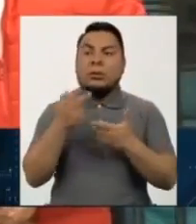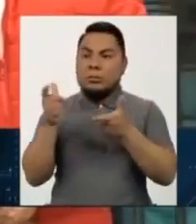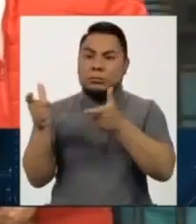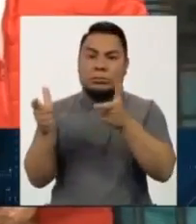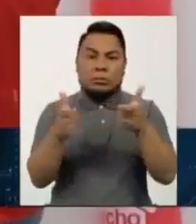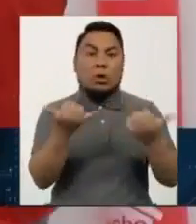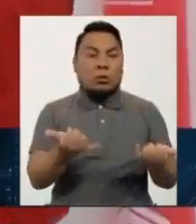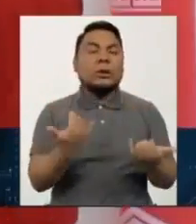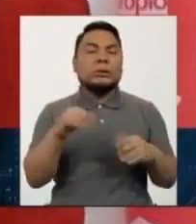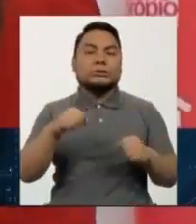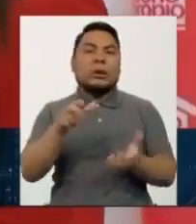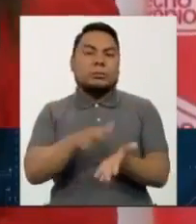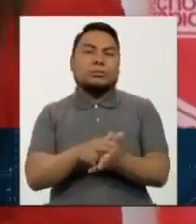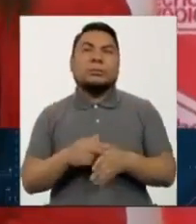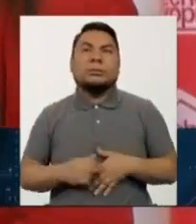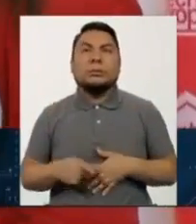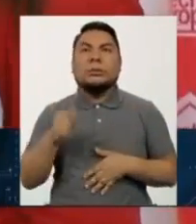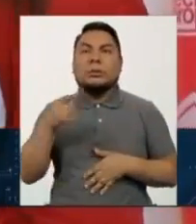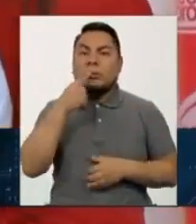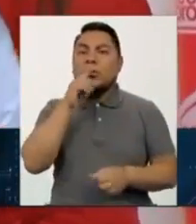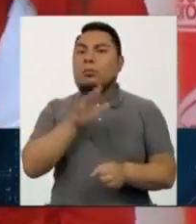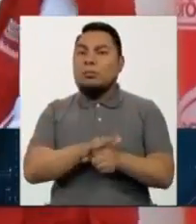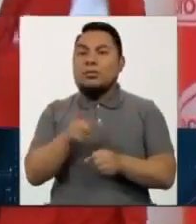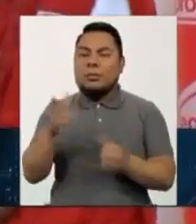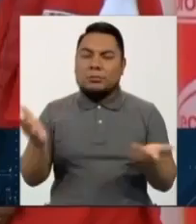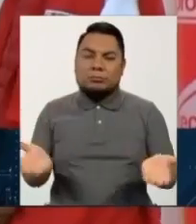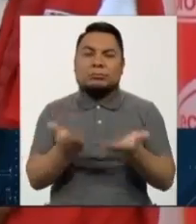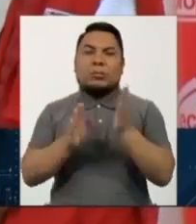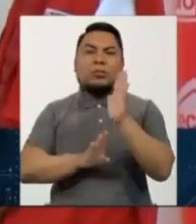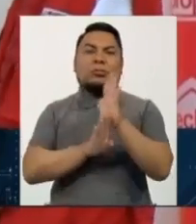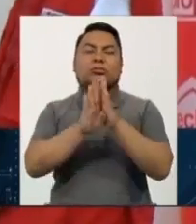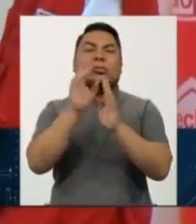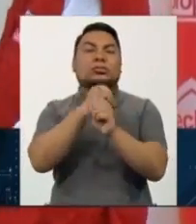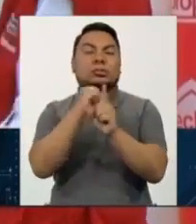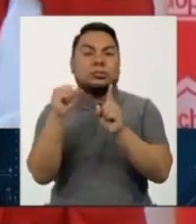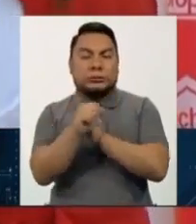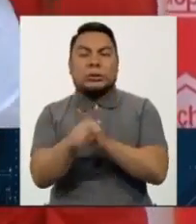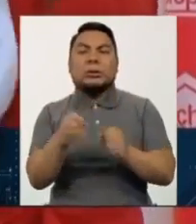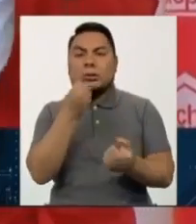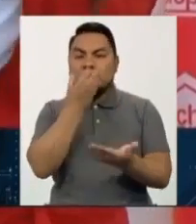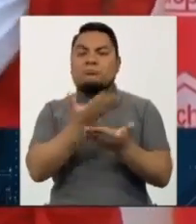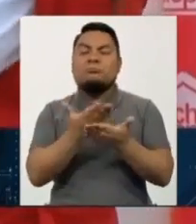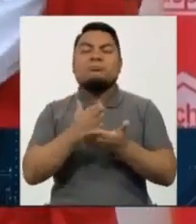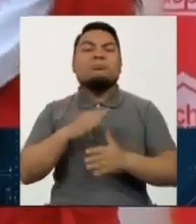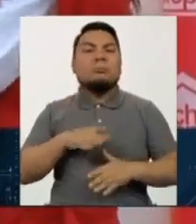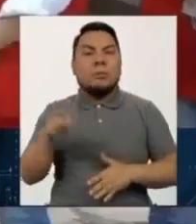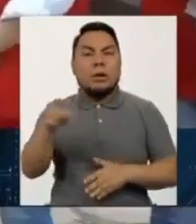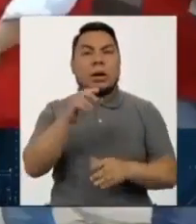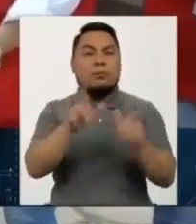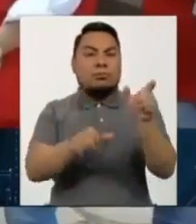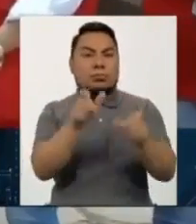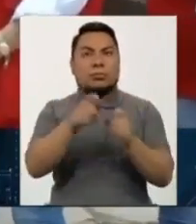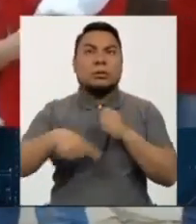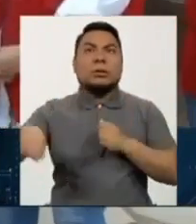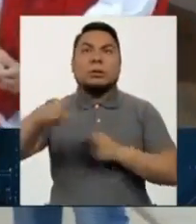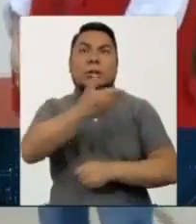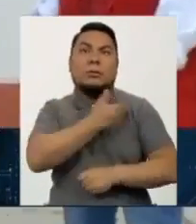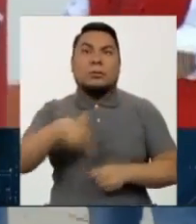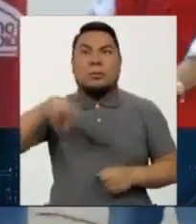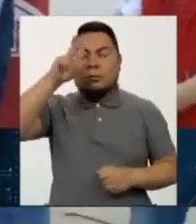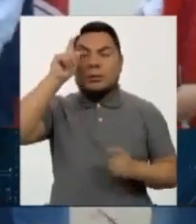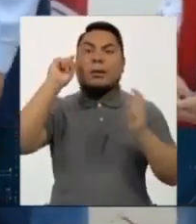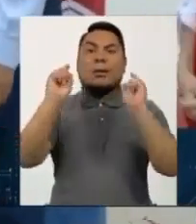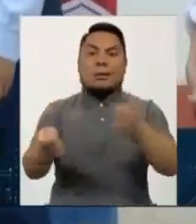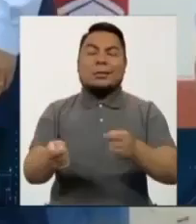el día de hoy cumpliendo su compromiso de promover el desarrollo social y el bienestar de la población el jefe de estado entregó la